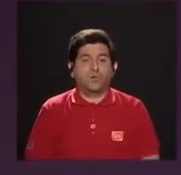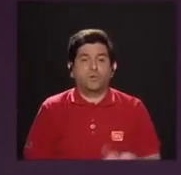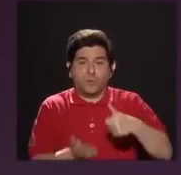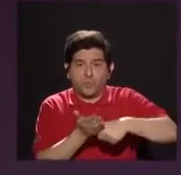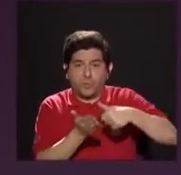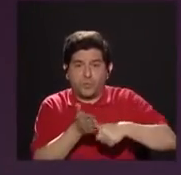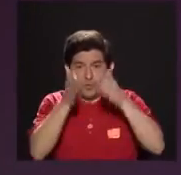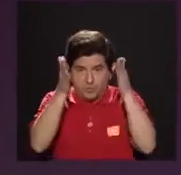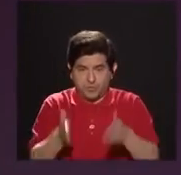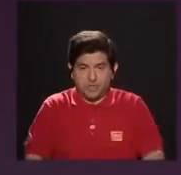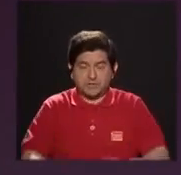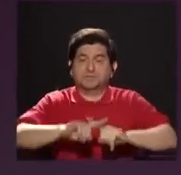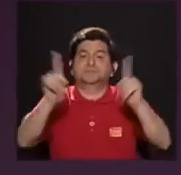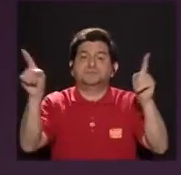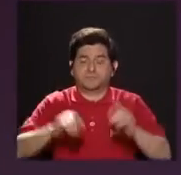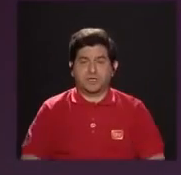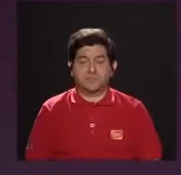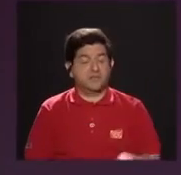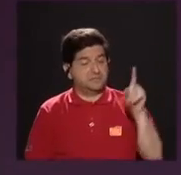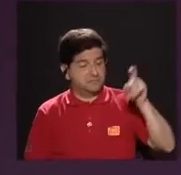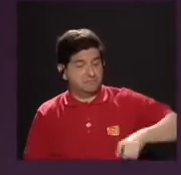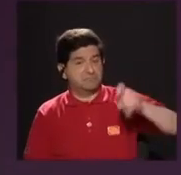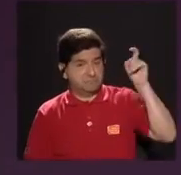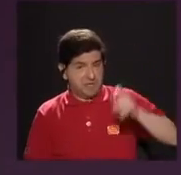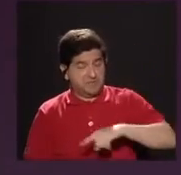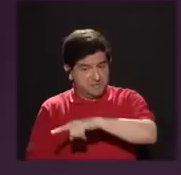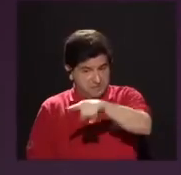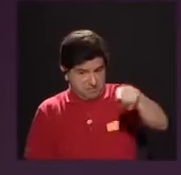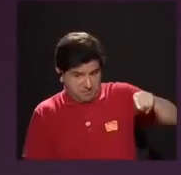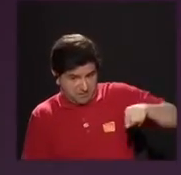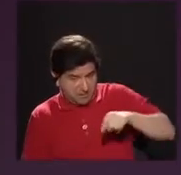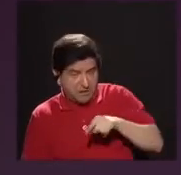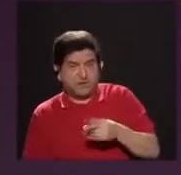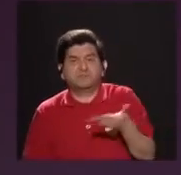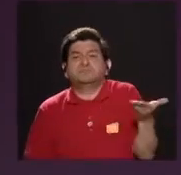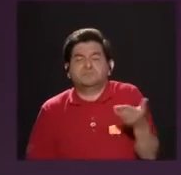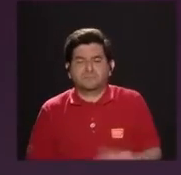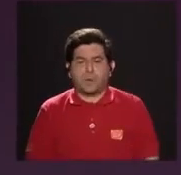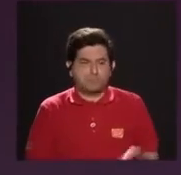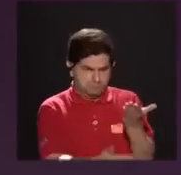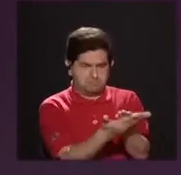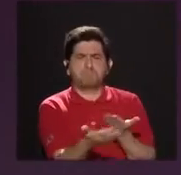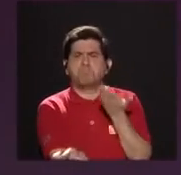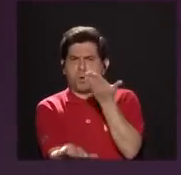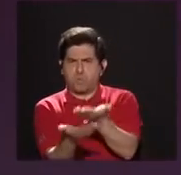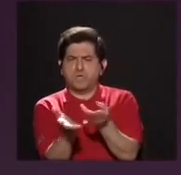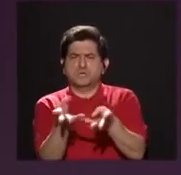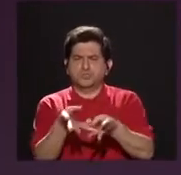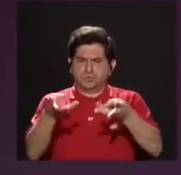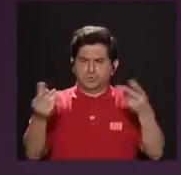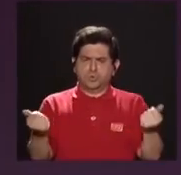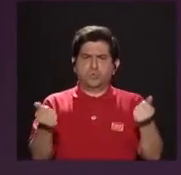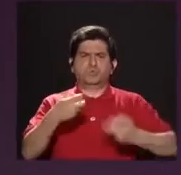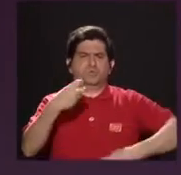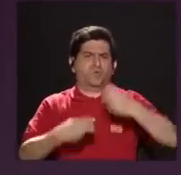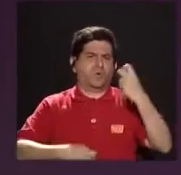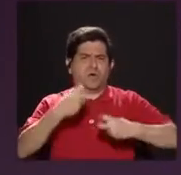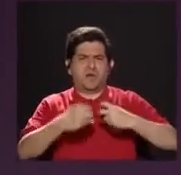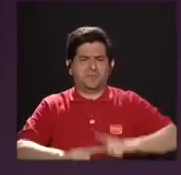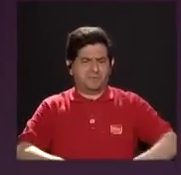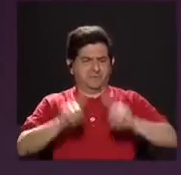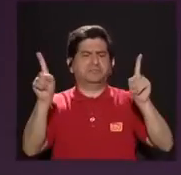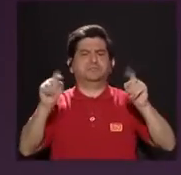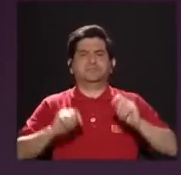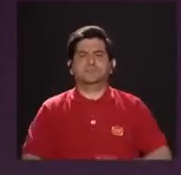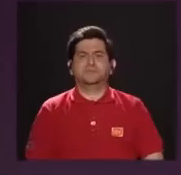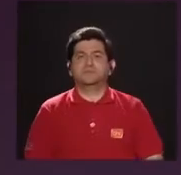electorado distinto también, que requiere de, digamos, de propuestas y de soluciones a problemas que son